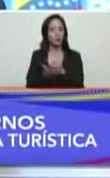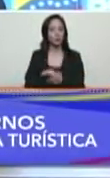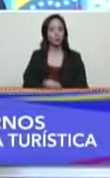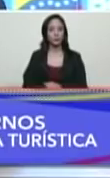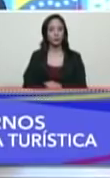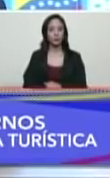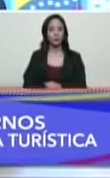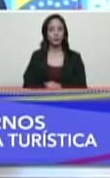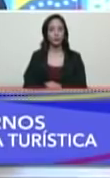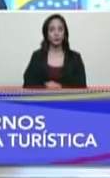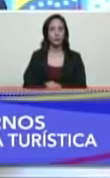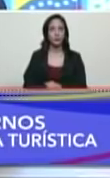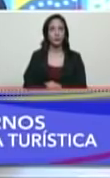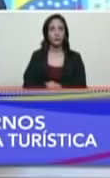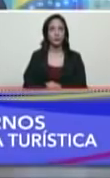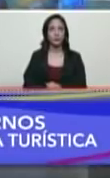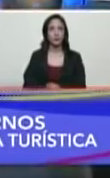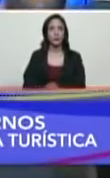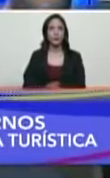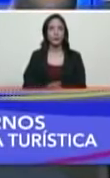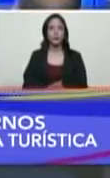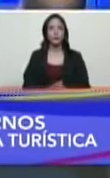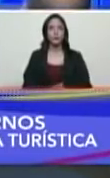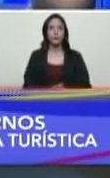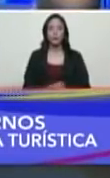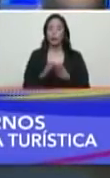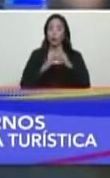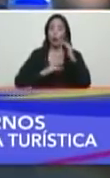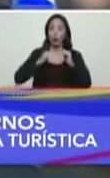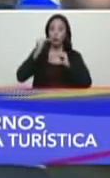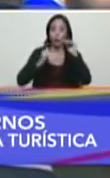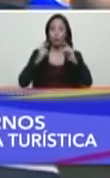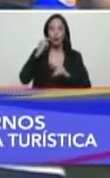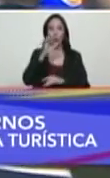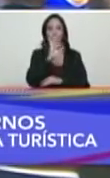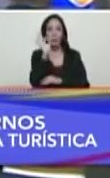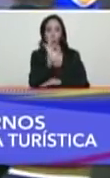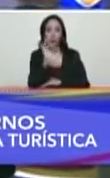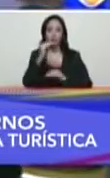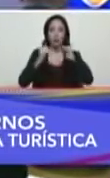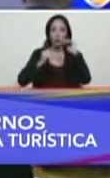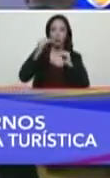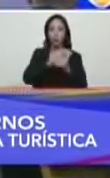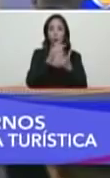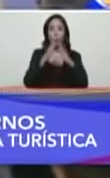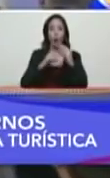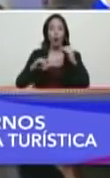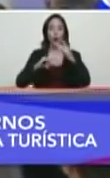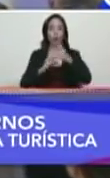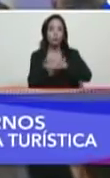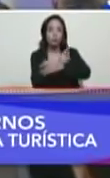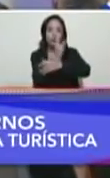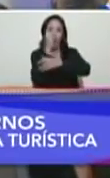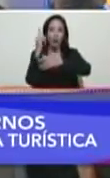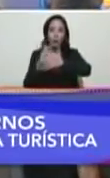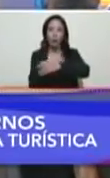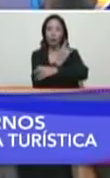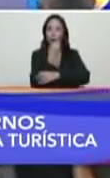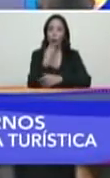todo lo que tiene que ver con el equilibrio ecológico, la naturaleza en la Gran Sabana.